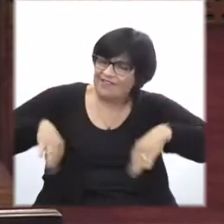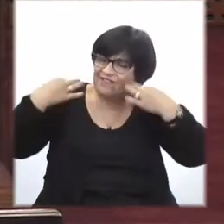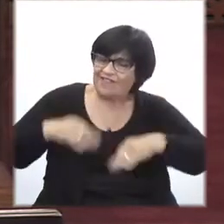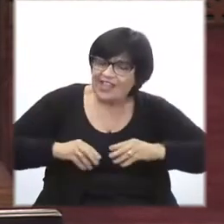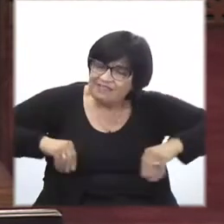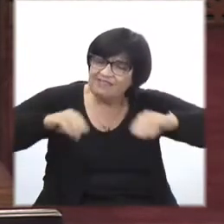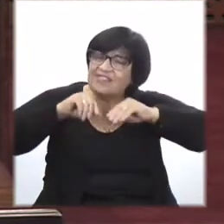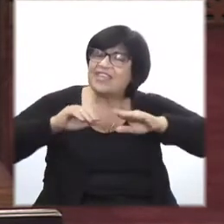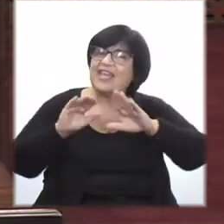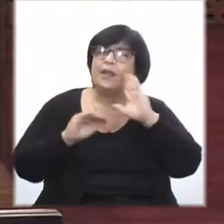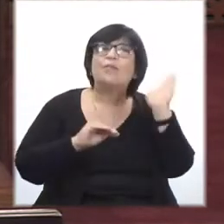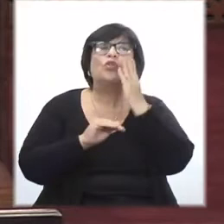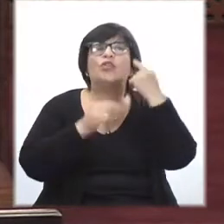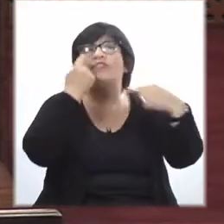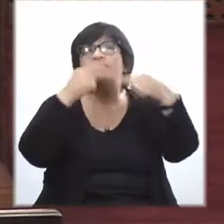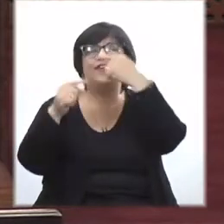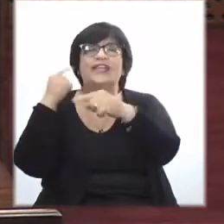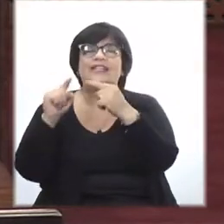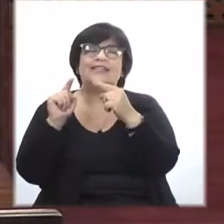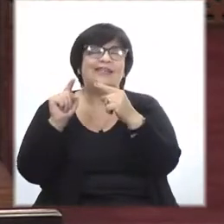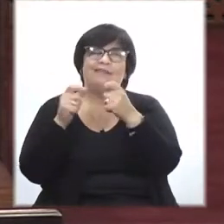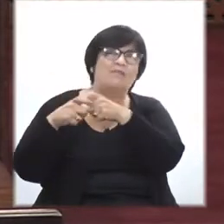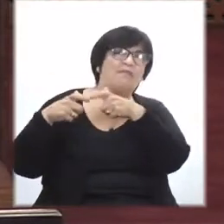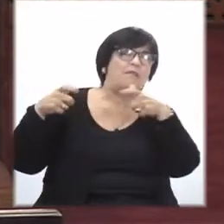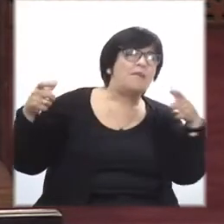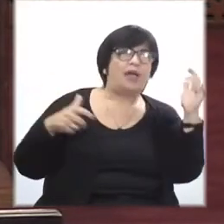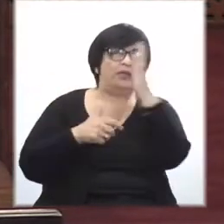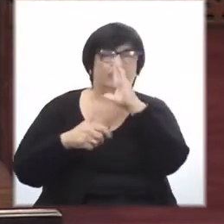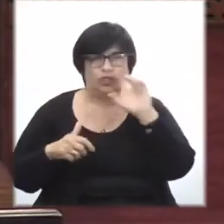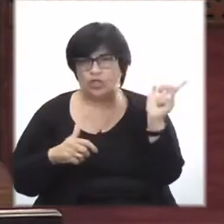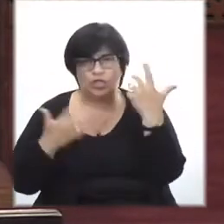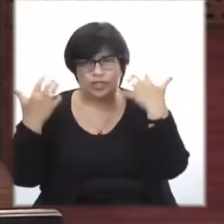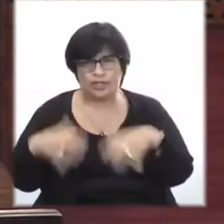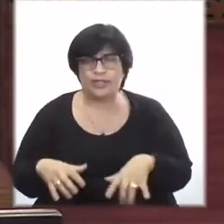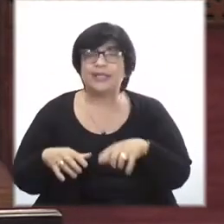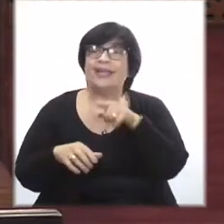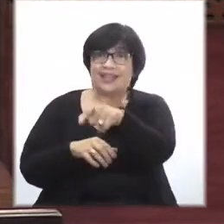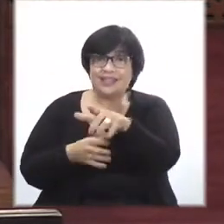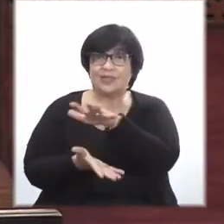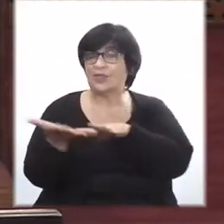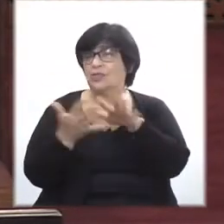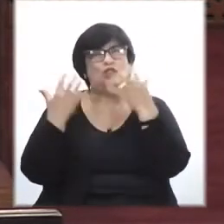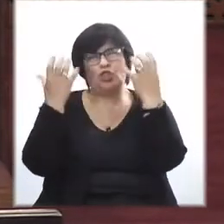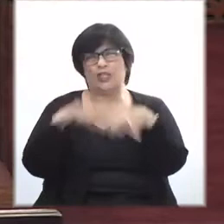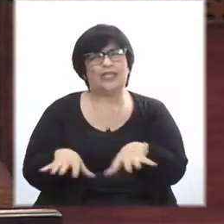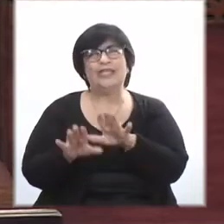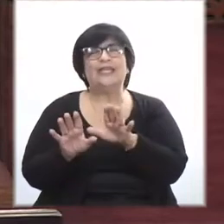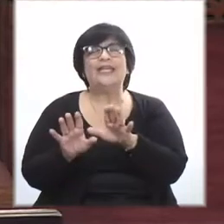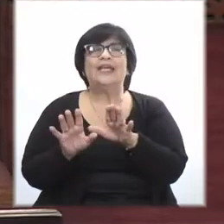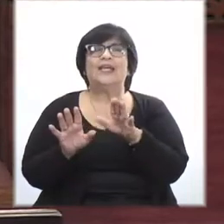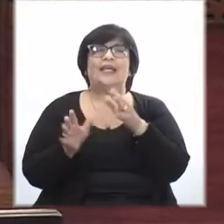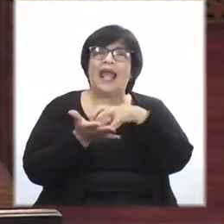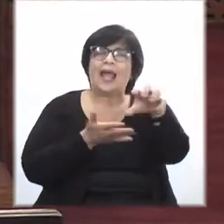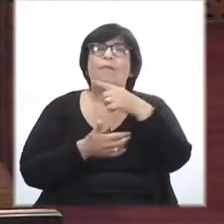producciones, pero indirectamente es un freno a la concentración de la propiedad de la tierra, que constituye un fenómeno indeseable desde el punto de vista